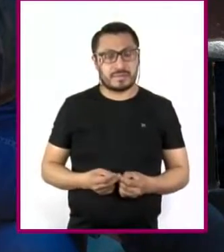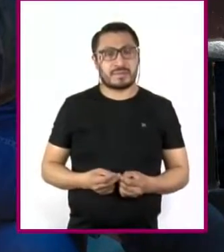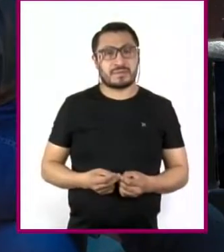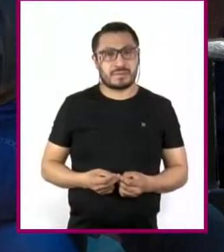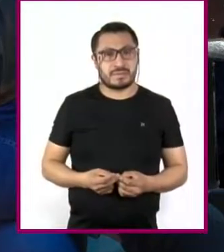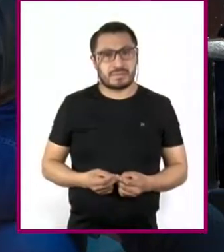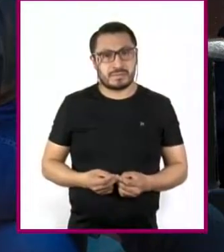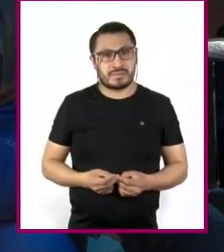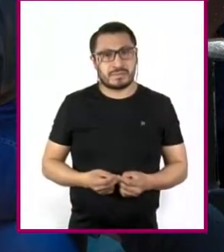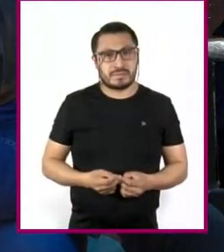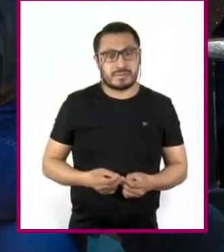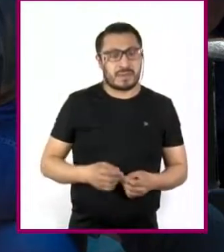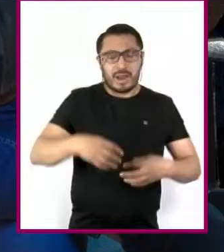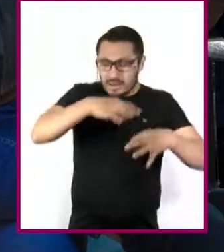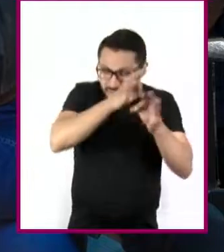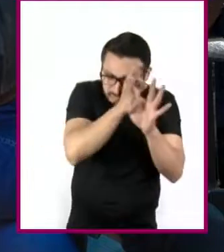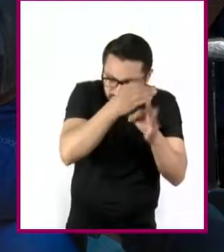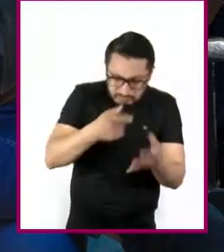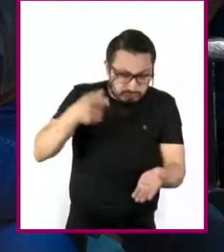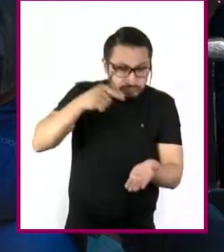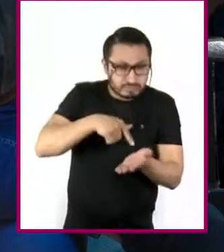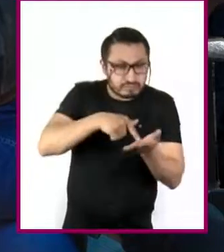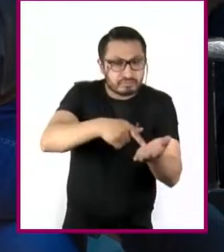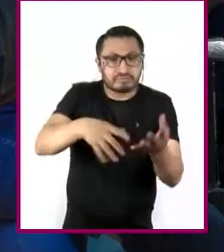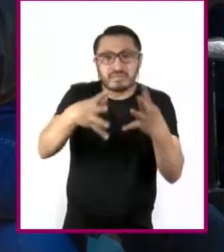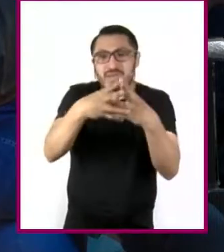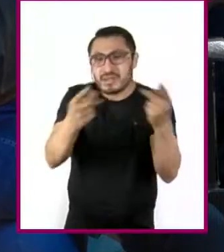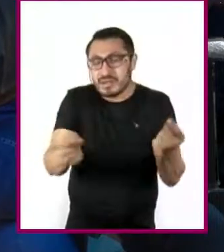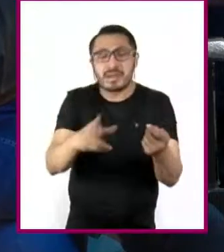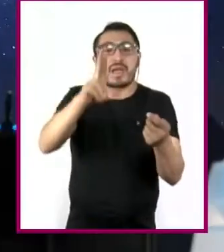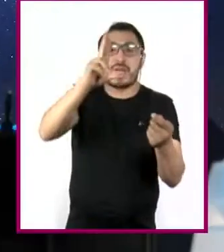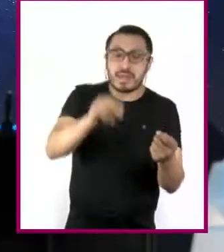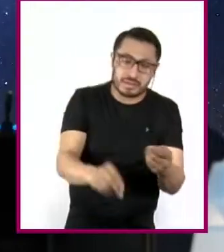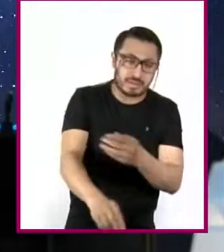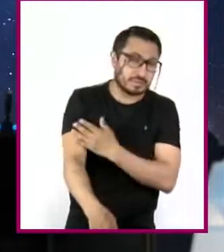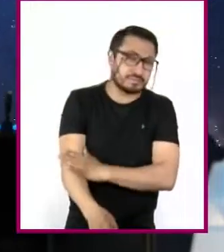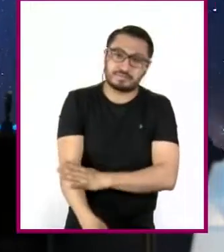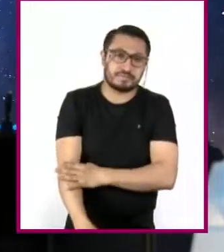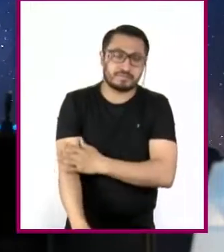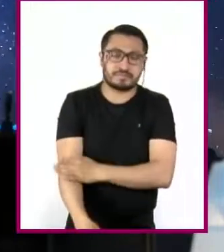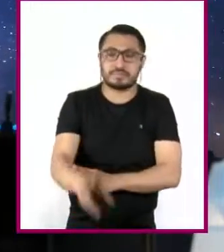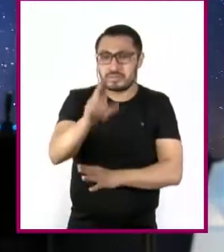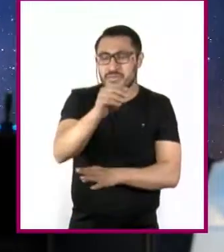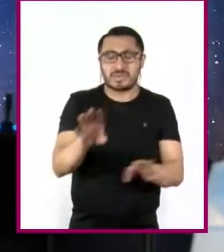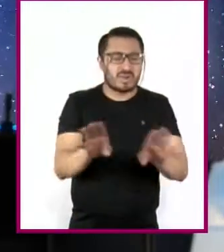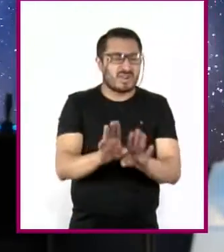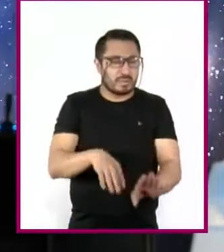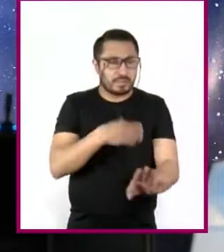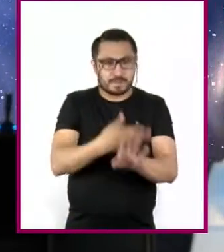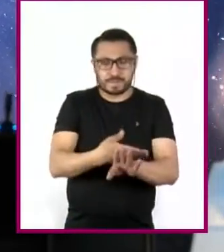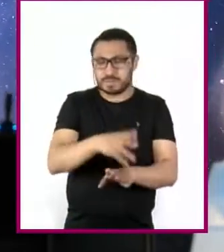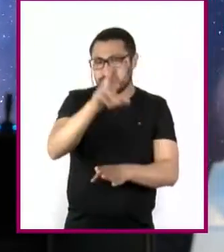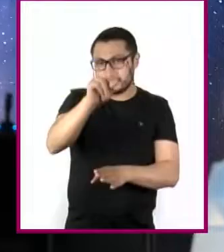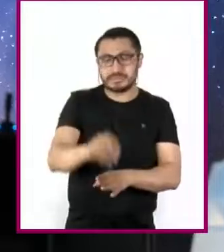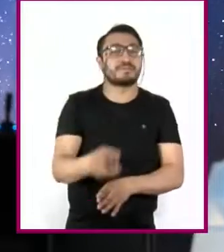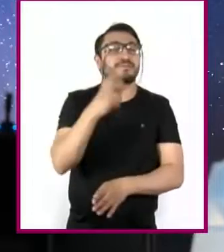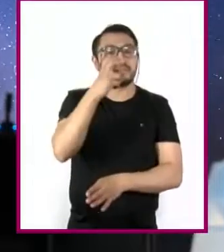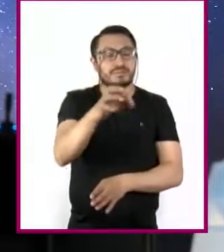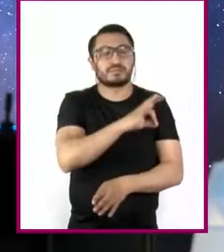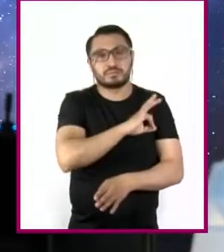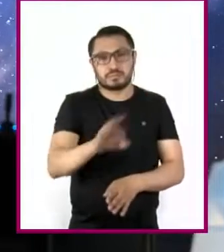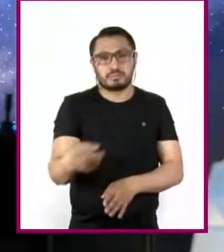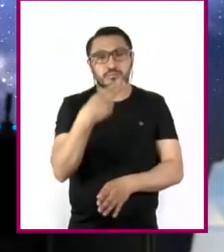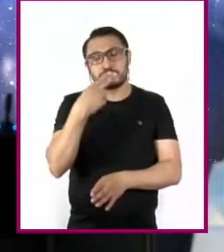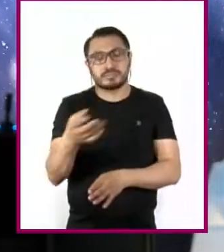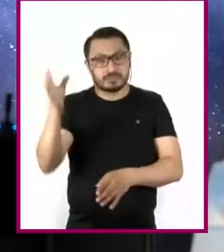poco, las muestras que se analizan no se destruyen como con otros métodos. No es un análisis tan invasivo. Por eso se ha podido